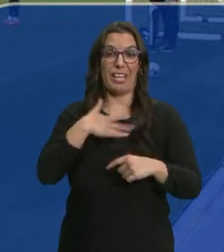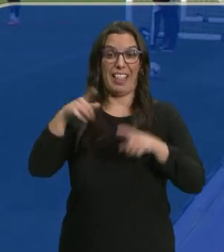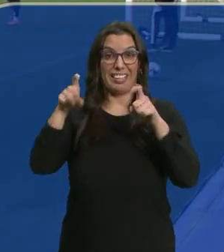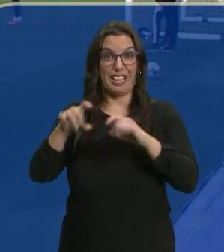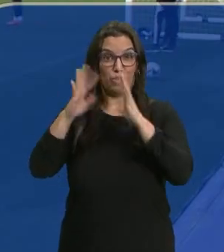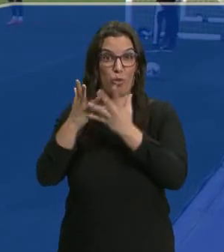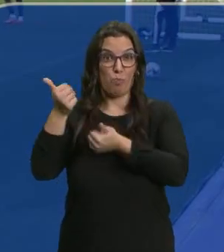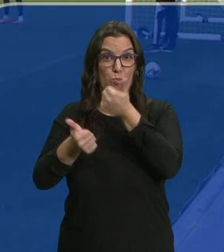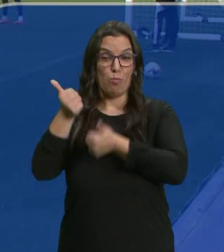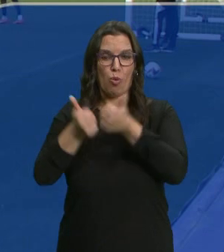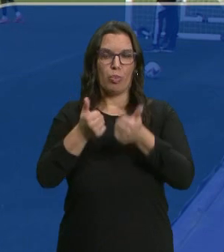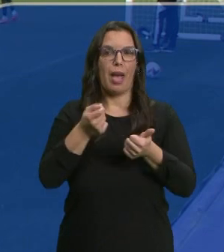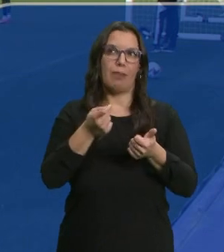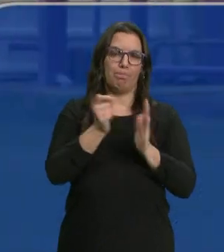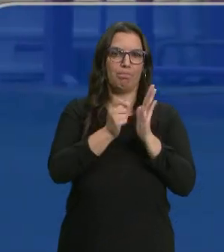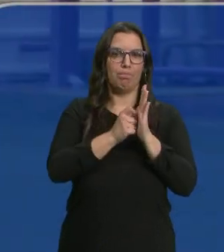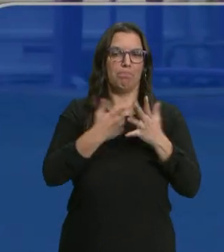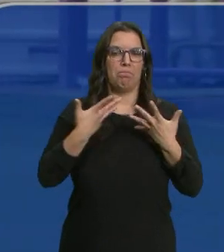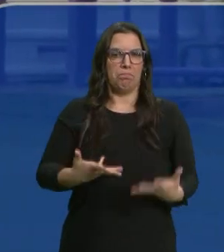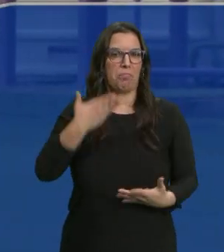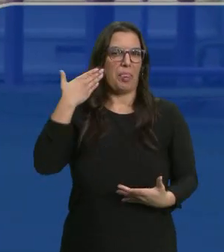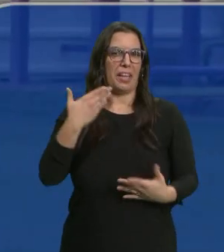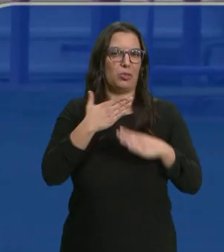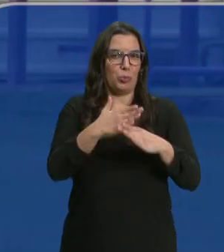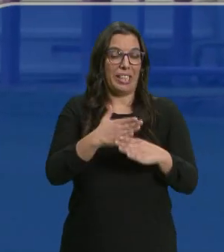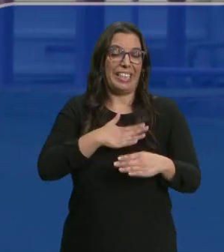una posición clasificatoria más que digna.